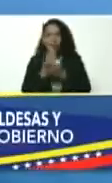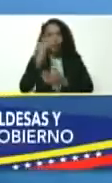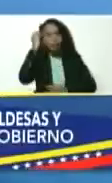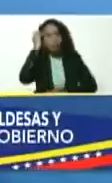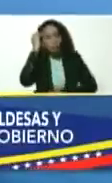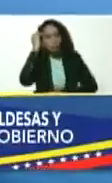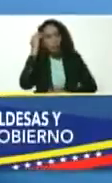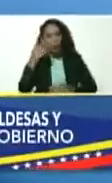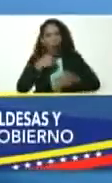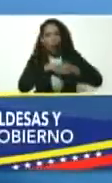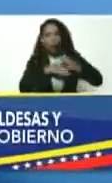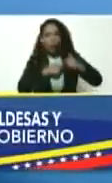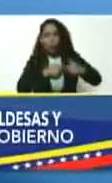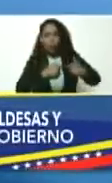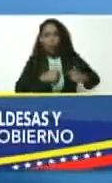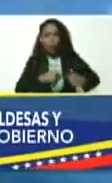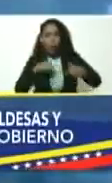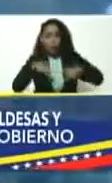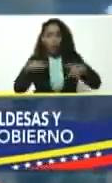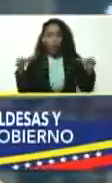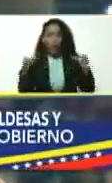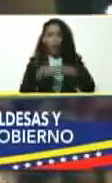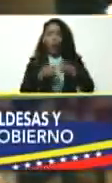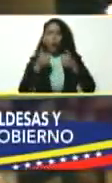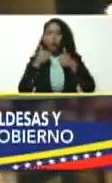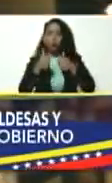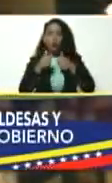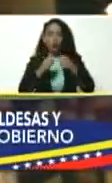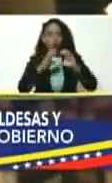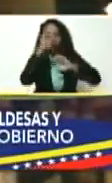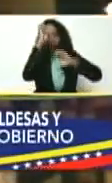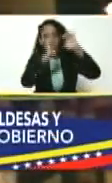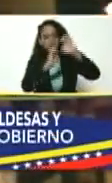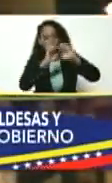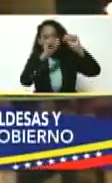muy buena reunión de evaluación